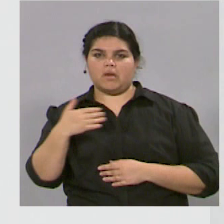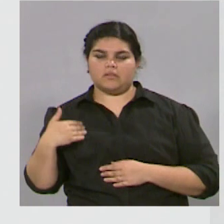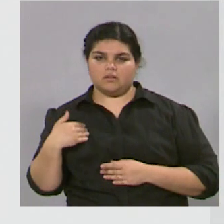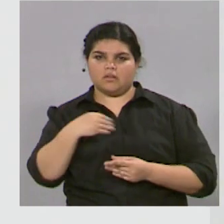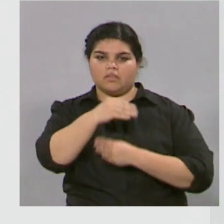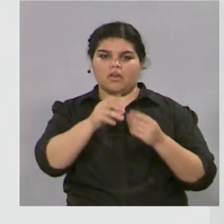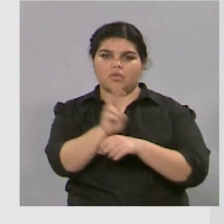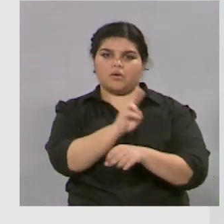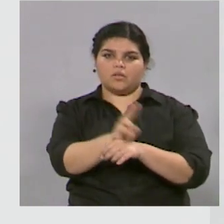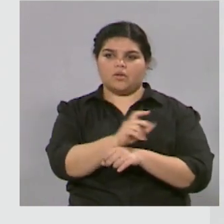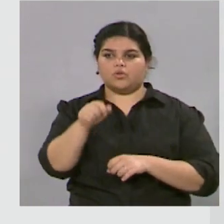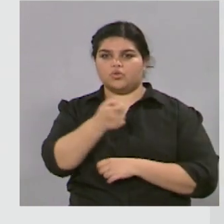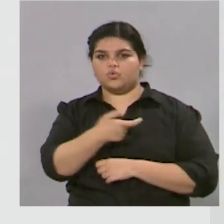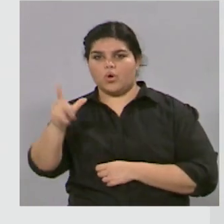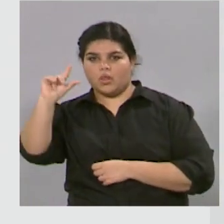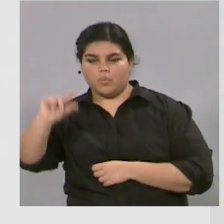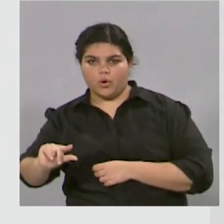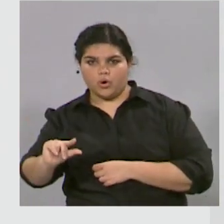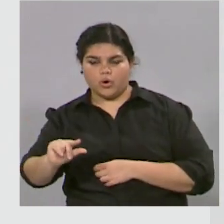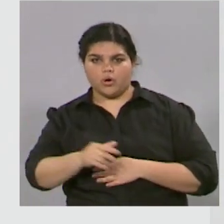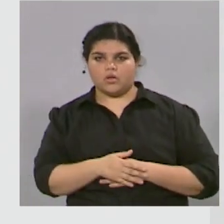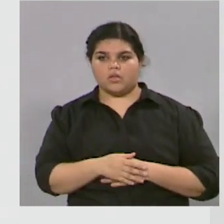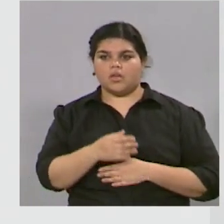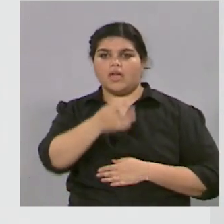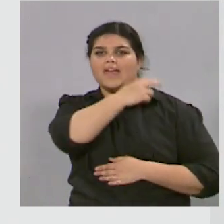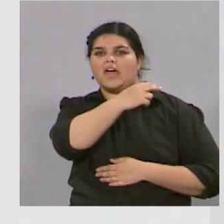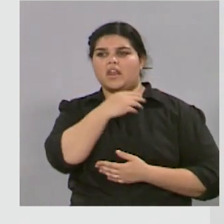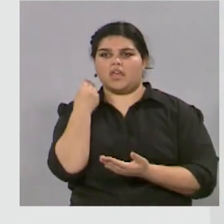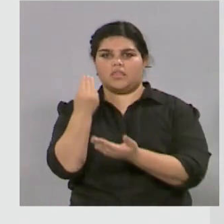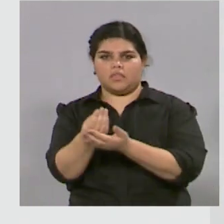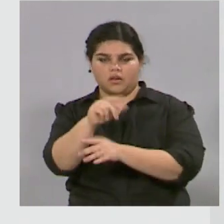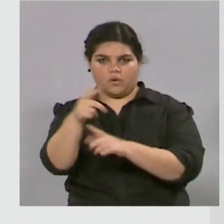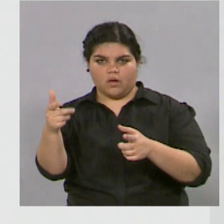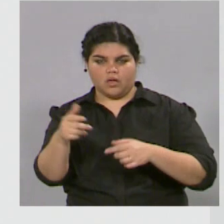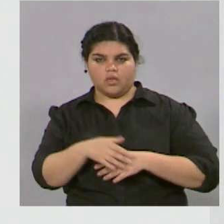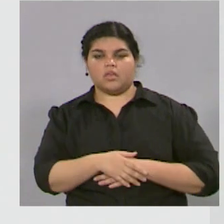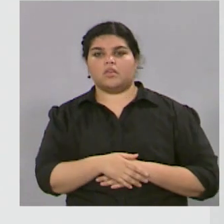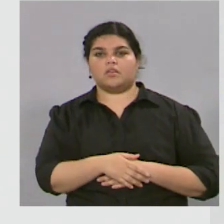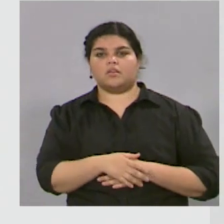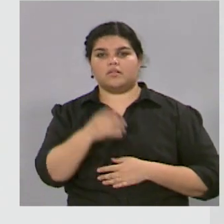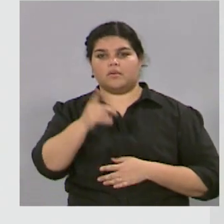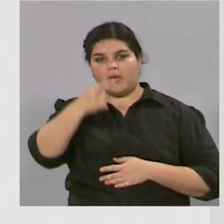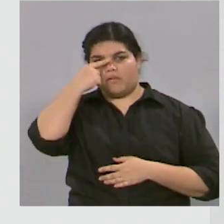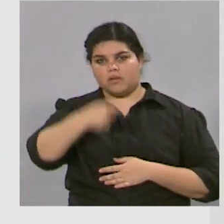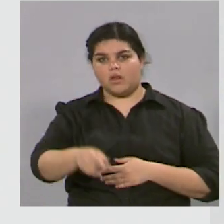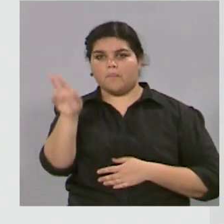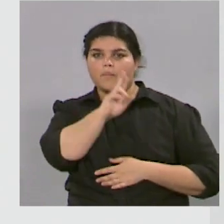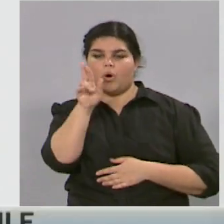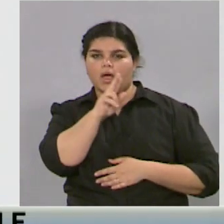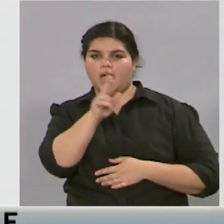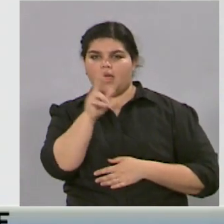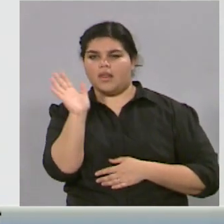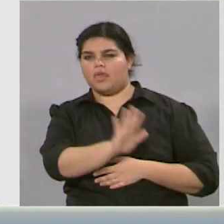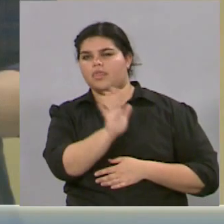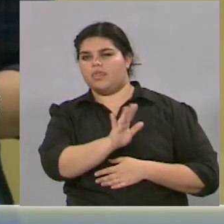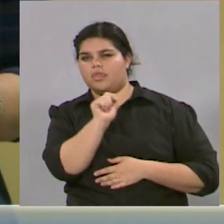que cobran menos sueldo y que no ocupan puestos gerenciales, y que las mujeres, por último, son víctimas de acoso. Bien. Para abordar este